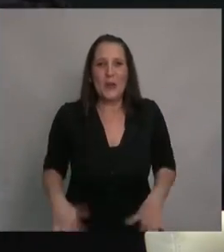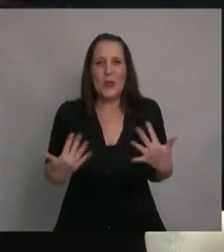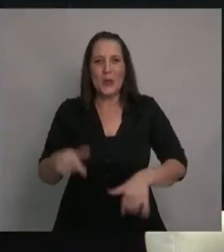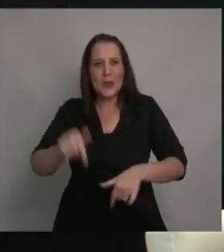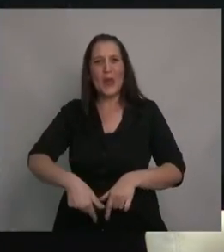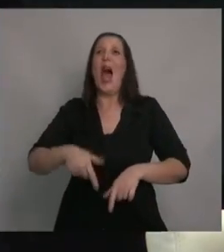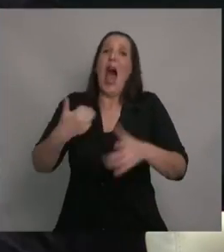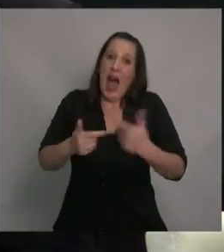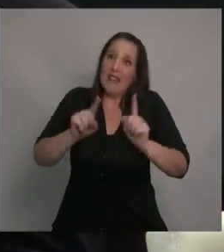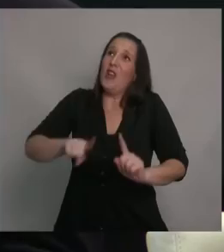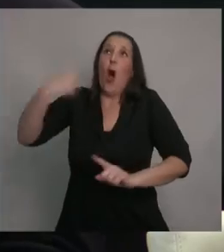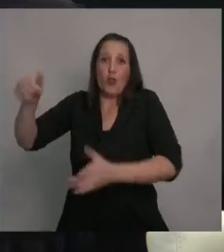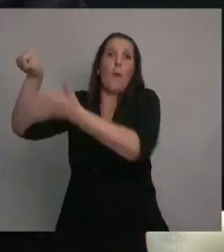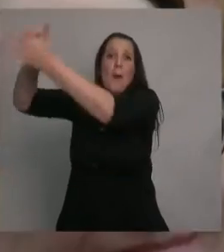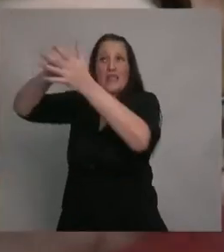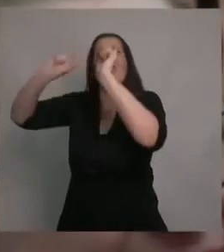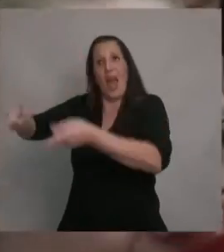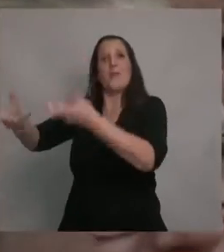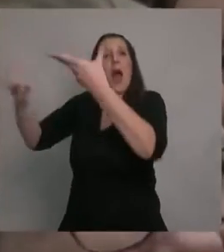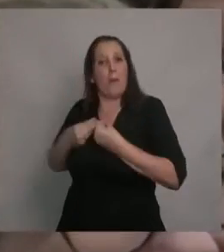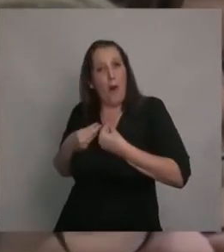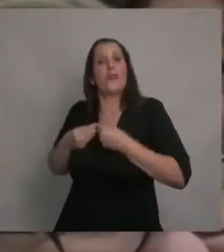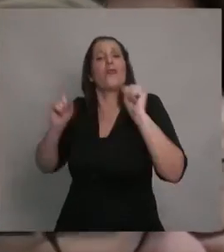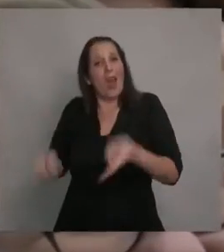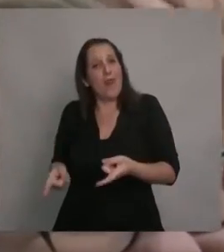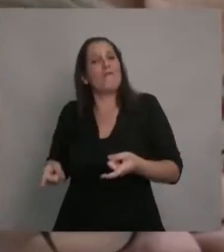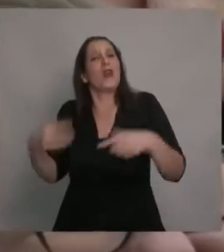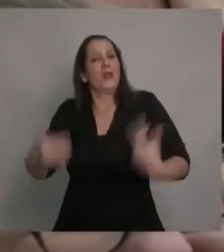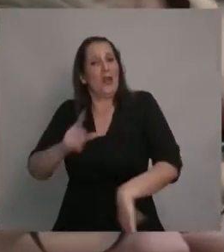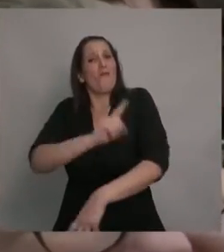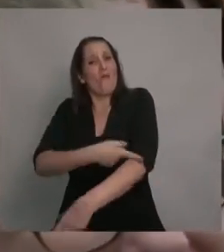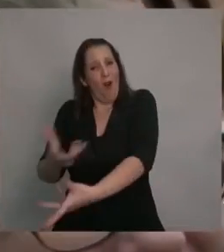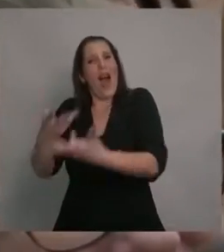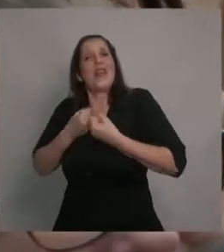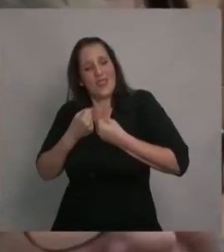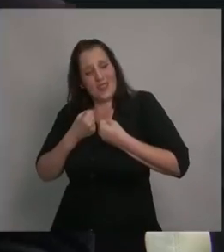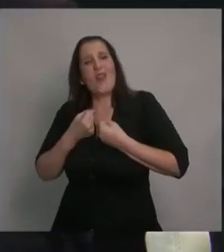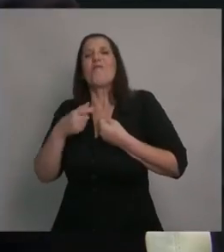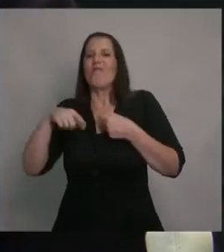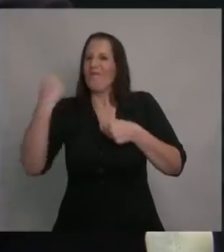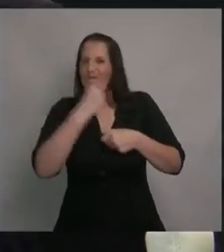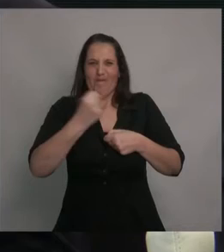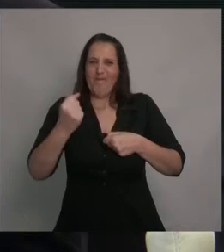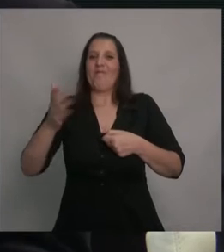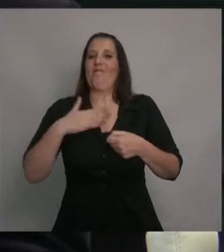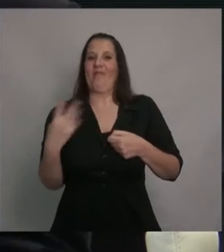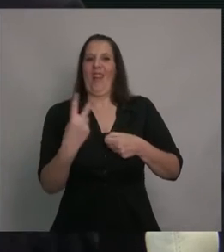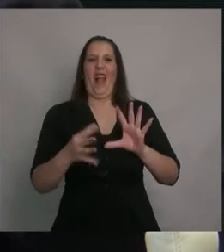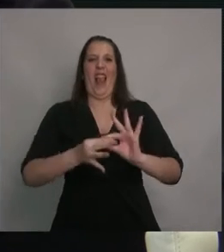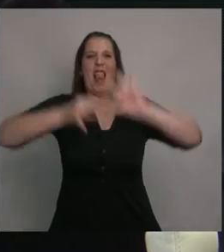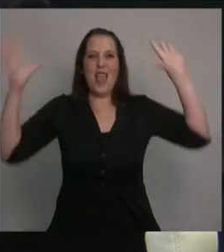y argentinos viviendo en otros países que nos acompañaron con sus esfuerzos y que hicieron posible nuestra libertad. Muchísimas